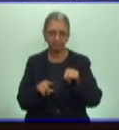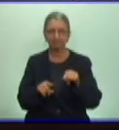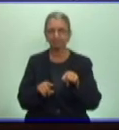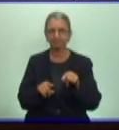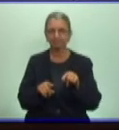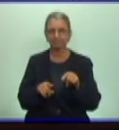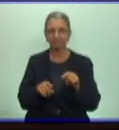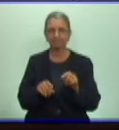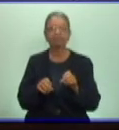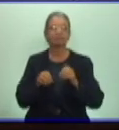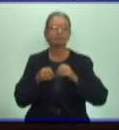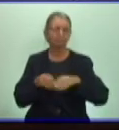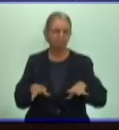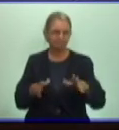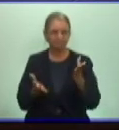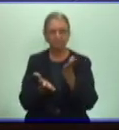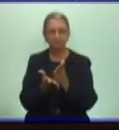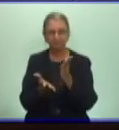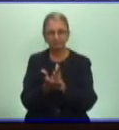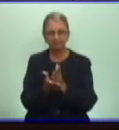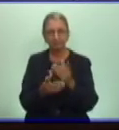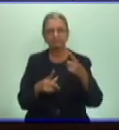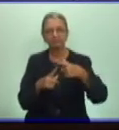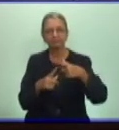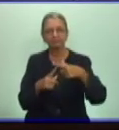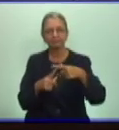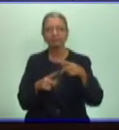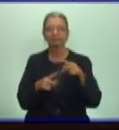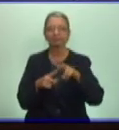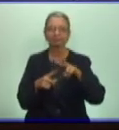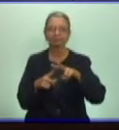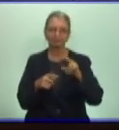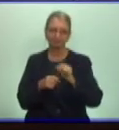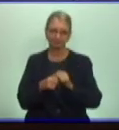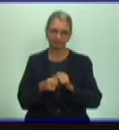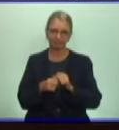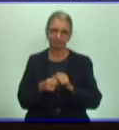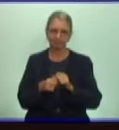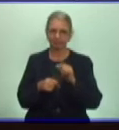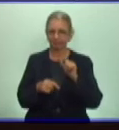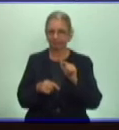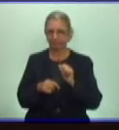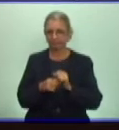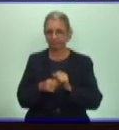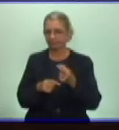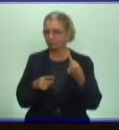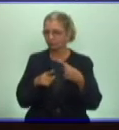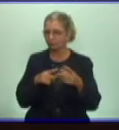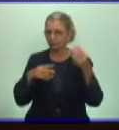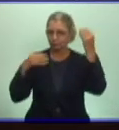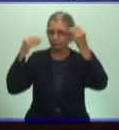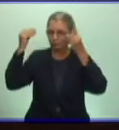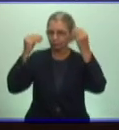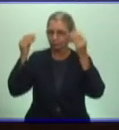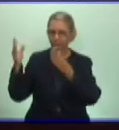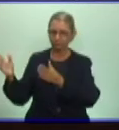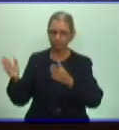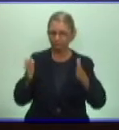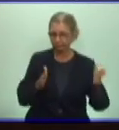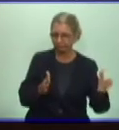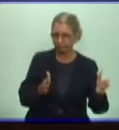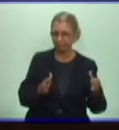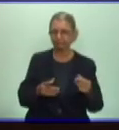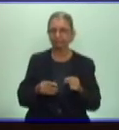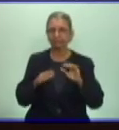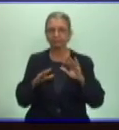las emisiones docentes televisivos. Y otras preocupaciones que están alrededor del elemento o componente del